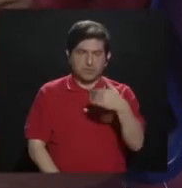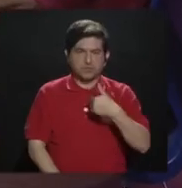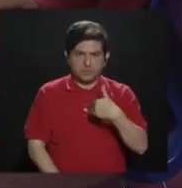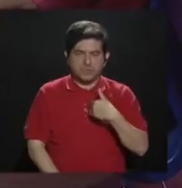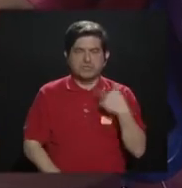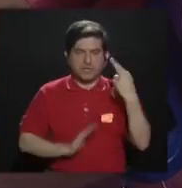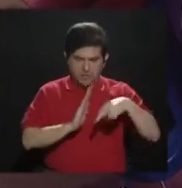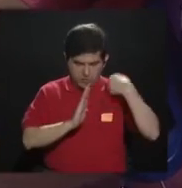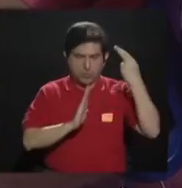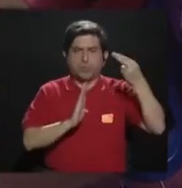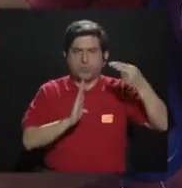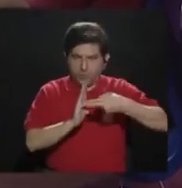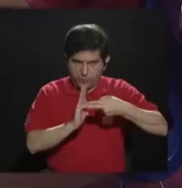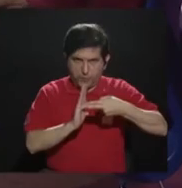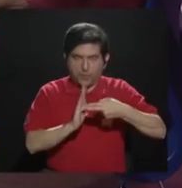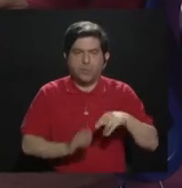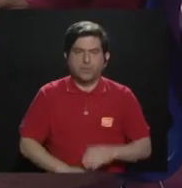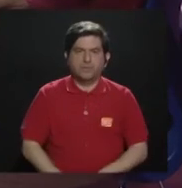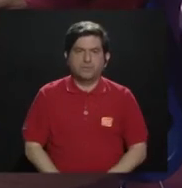una posición